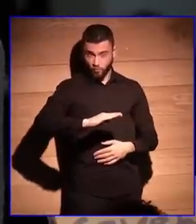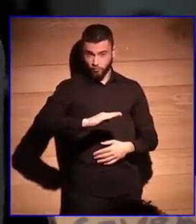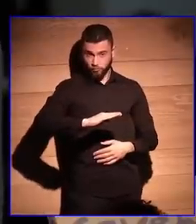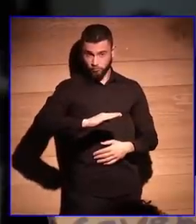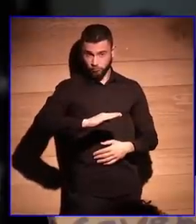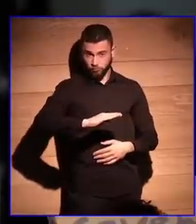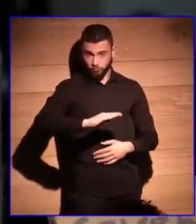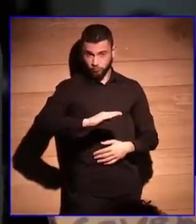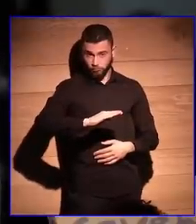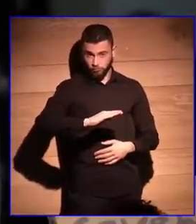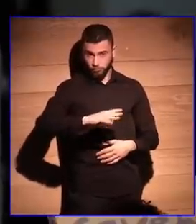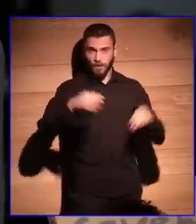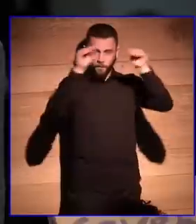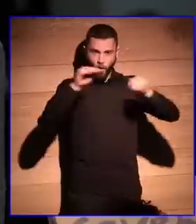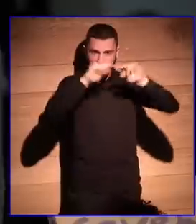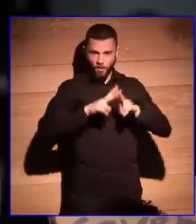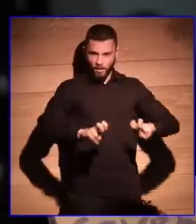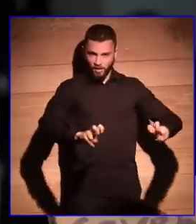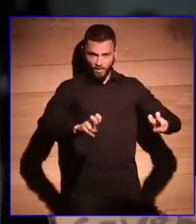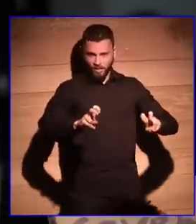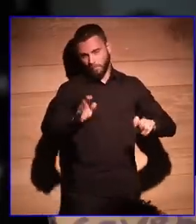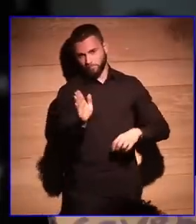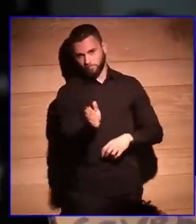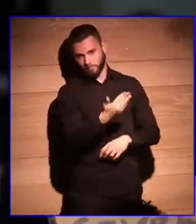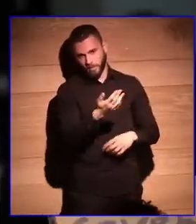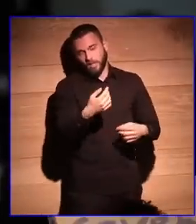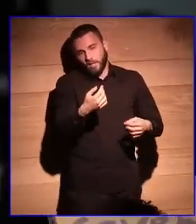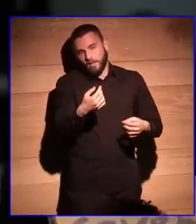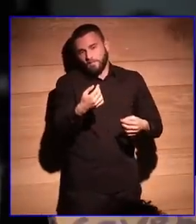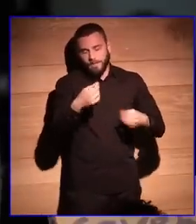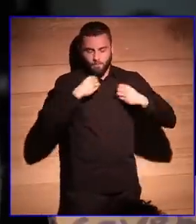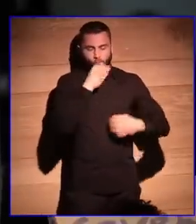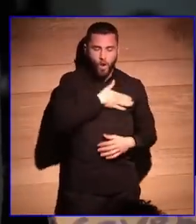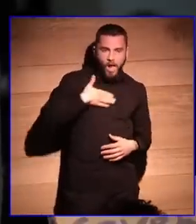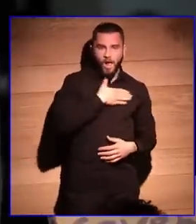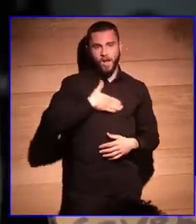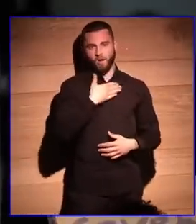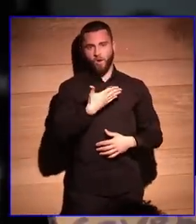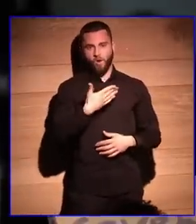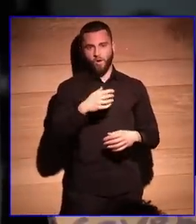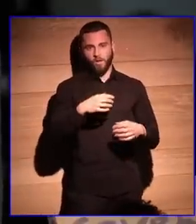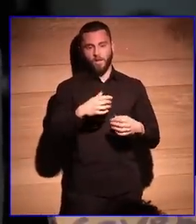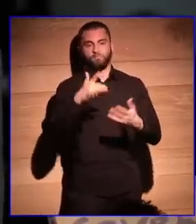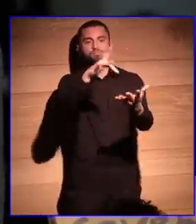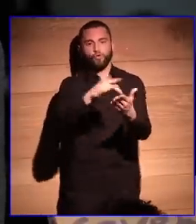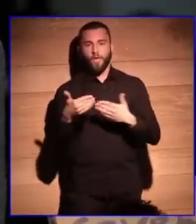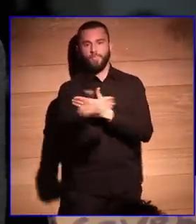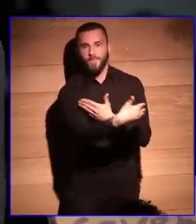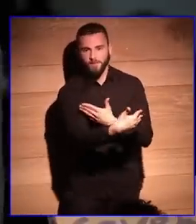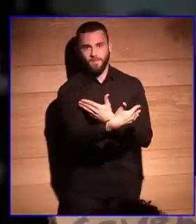eludiendo incluso esa formación inicial teóricamente bondadosa, potencialmente bondadosa, que en un momento dado se desvía y que casi